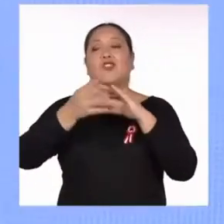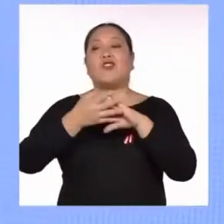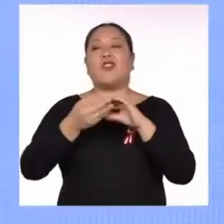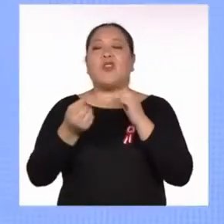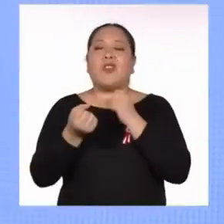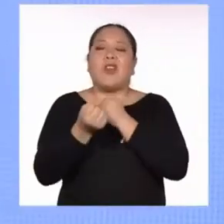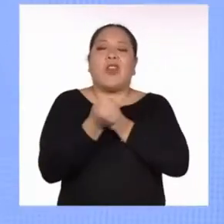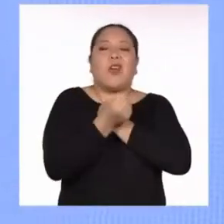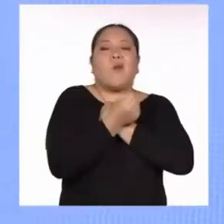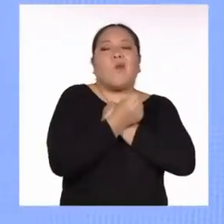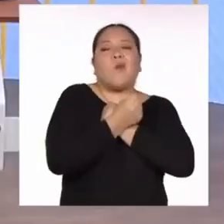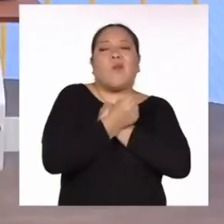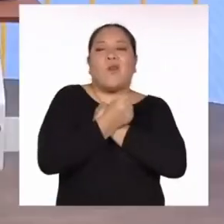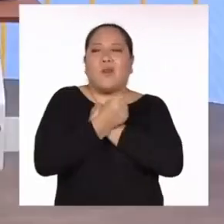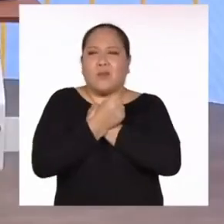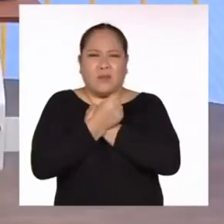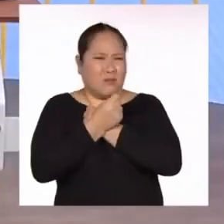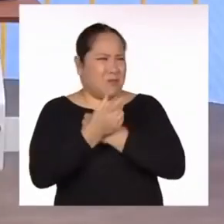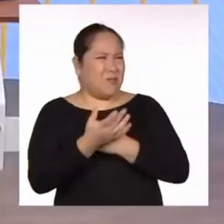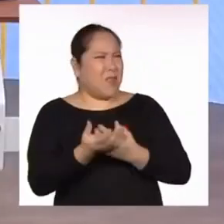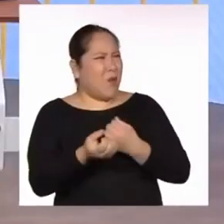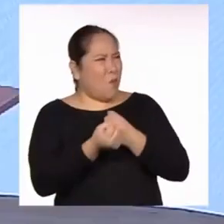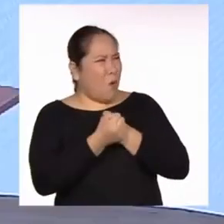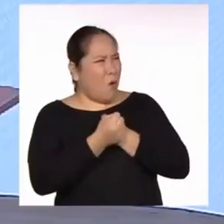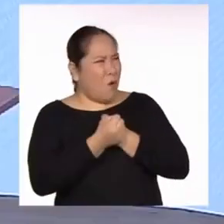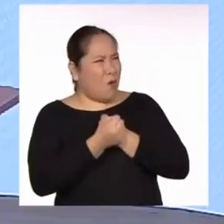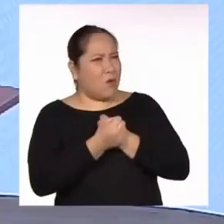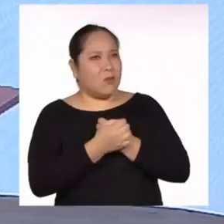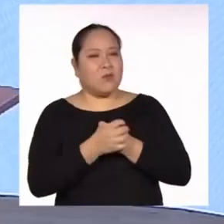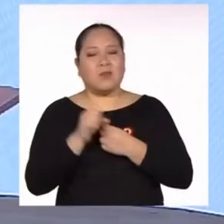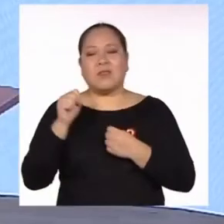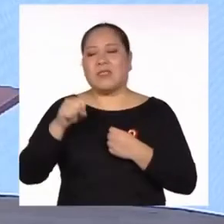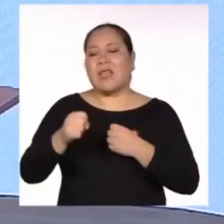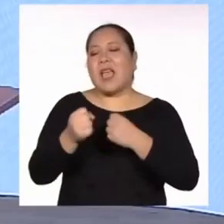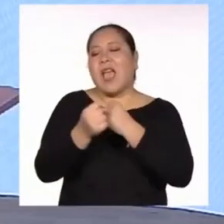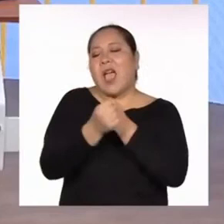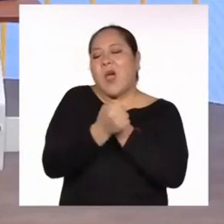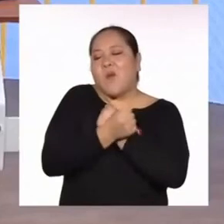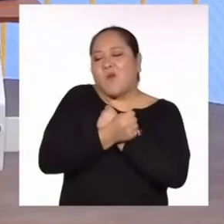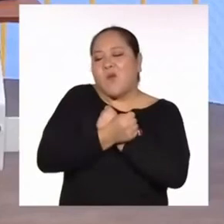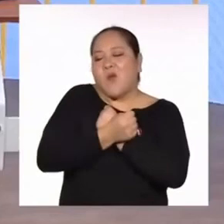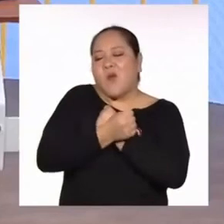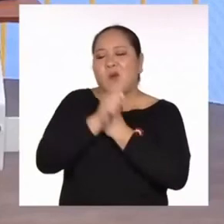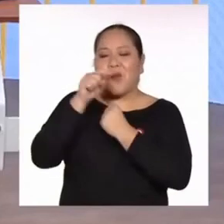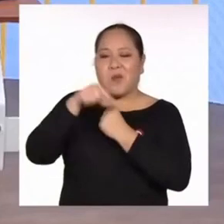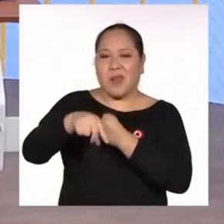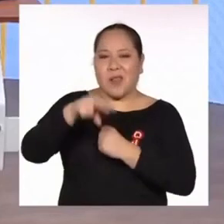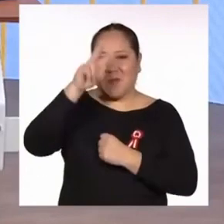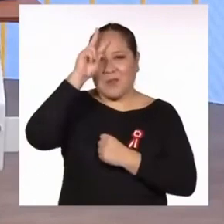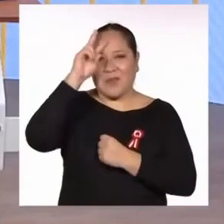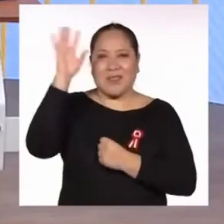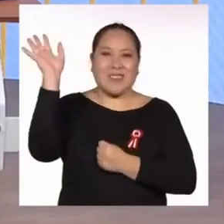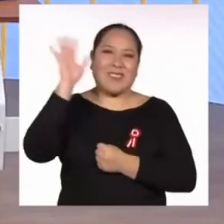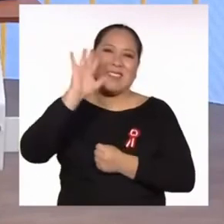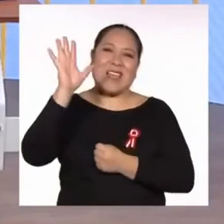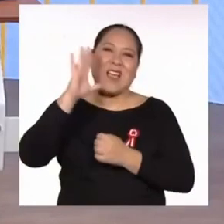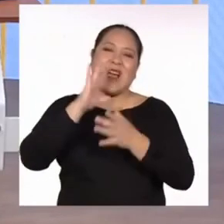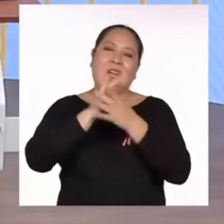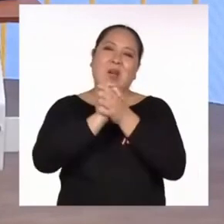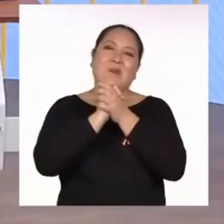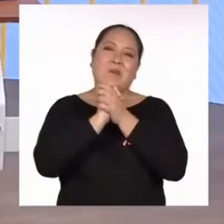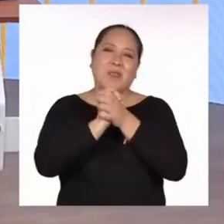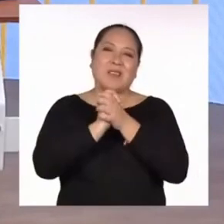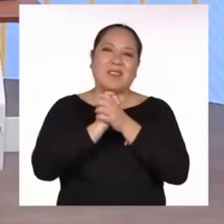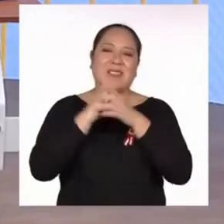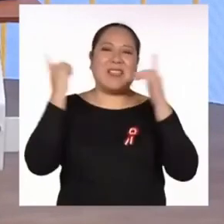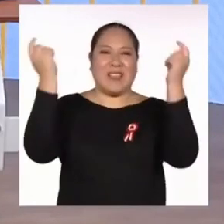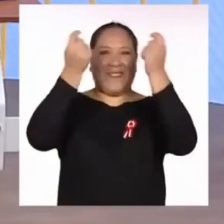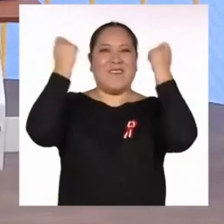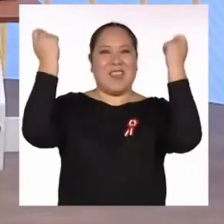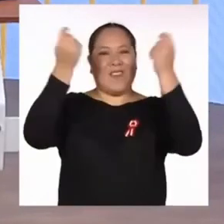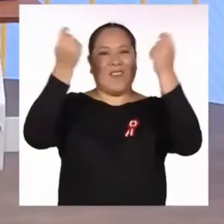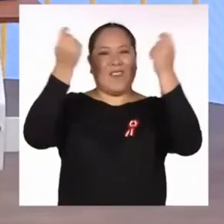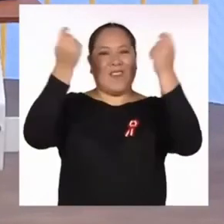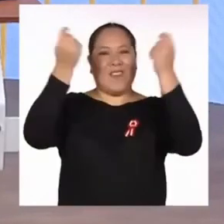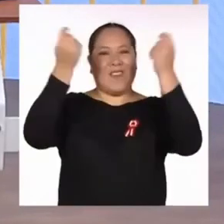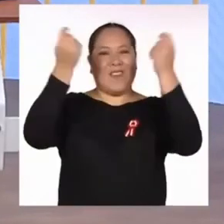amor amor por el perú adiós amigos y amigos y que viva el perú